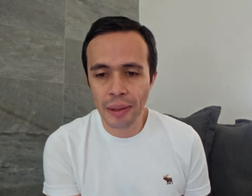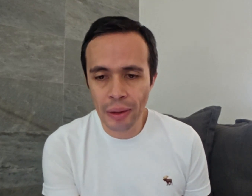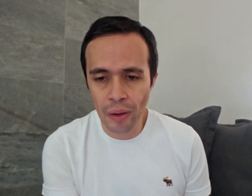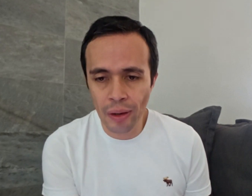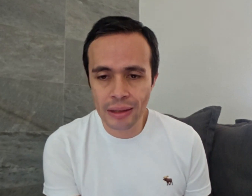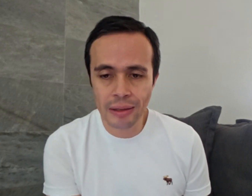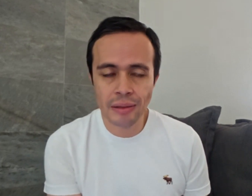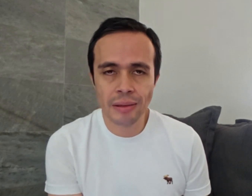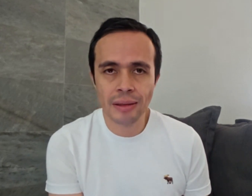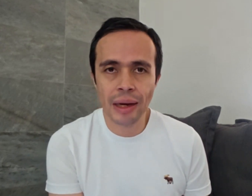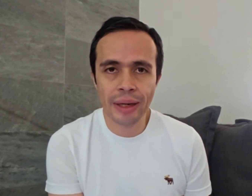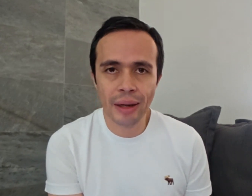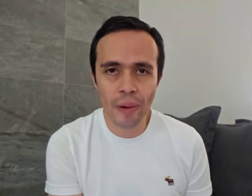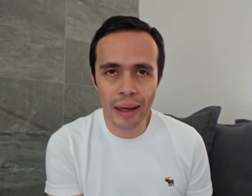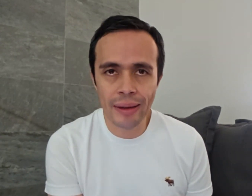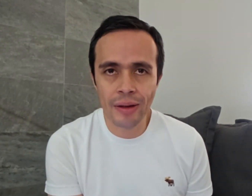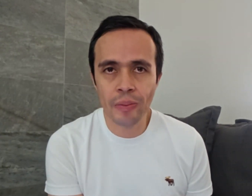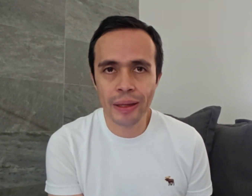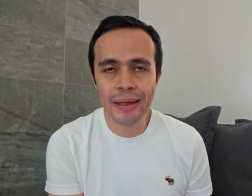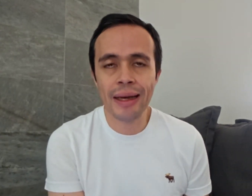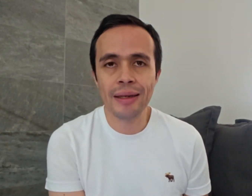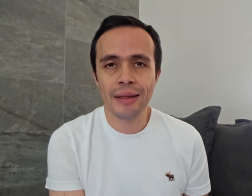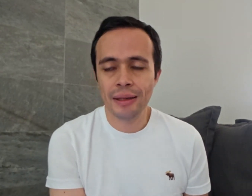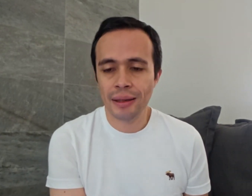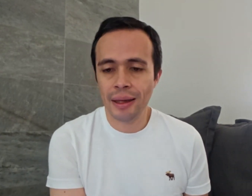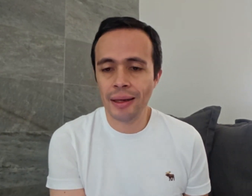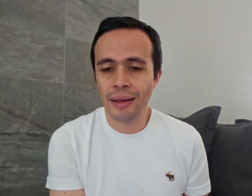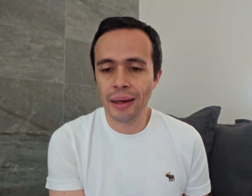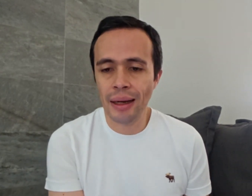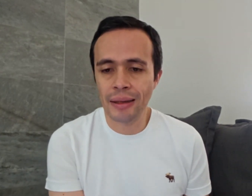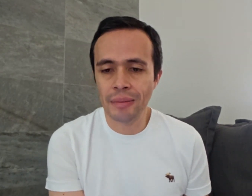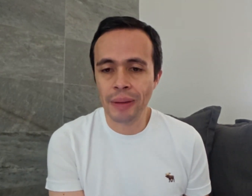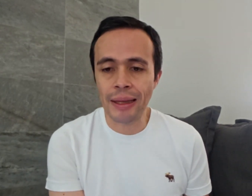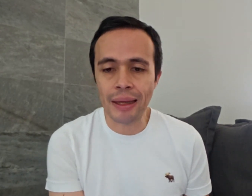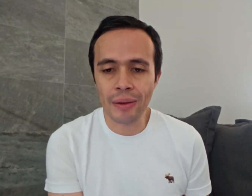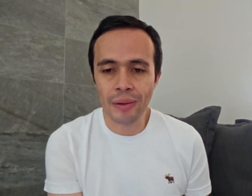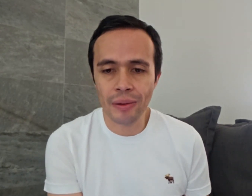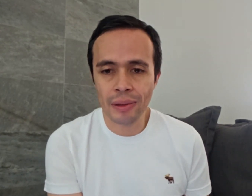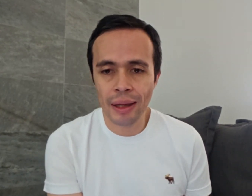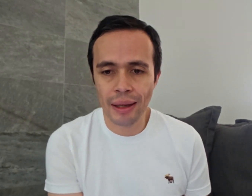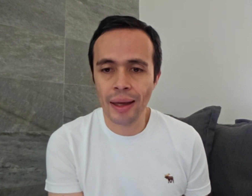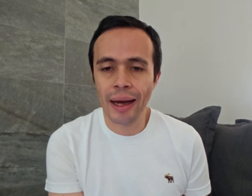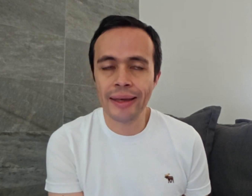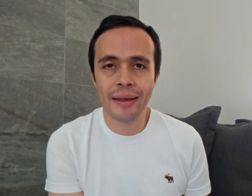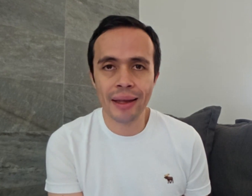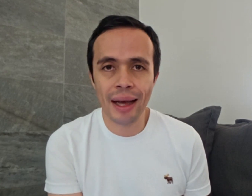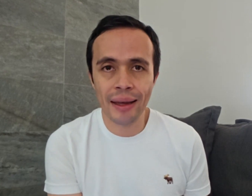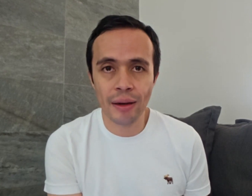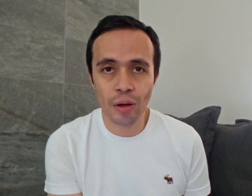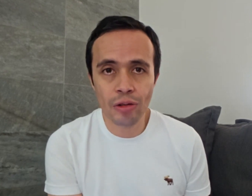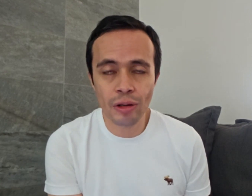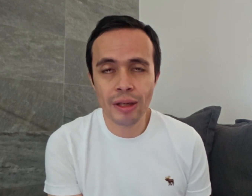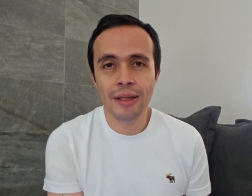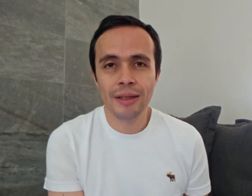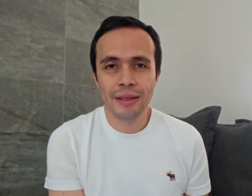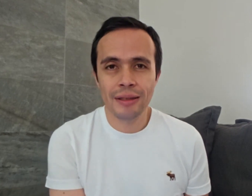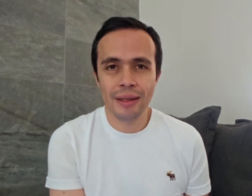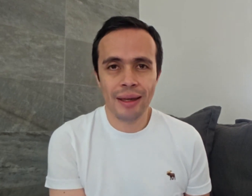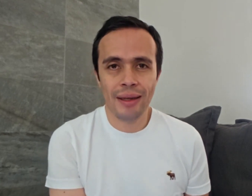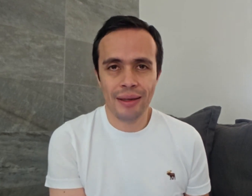grupos conservadores, Gabriel Cuadri y compañía, que han pedido, ¿no?, que haya entrada